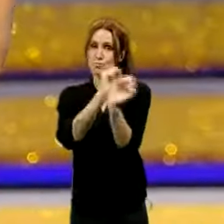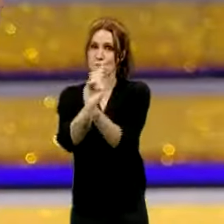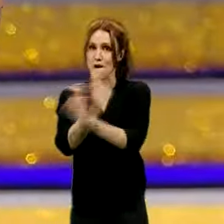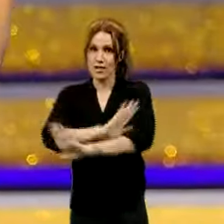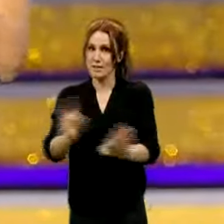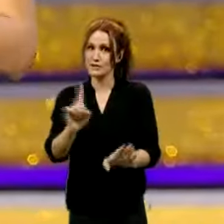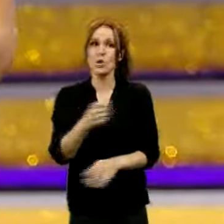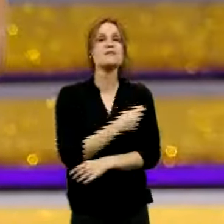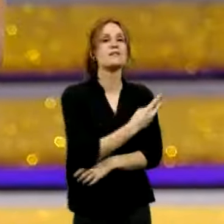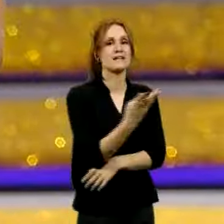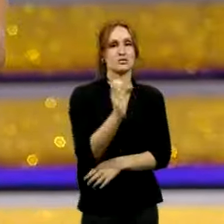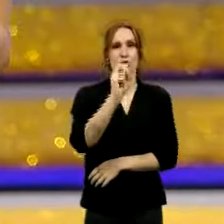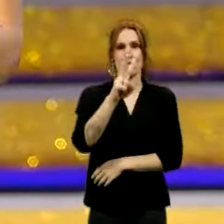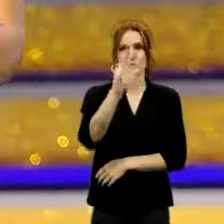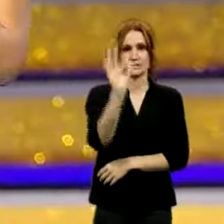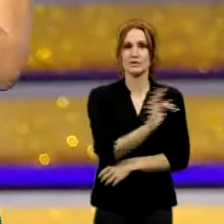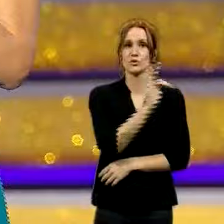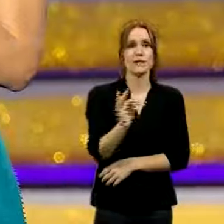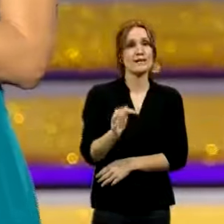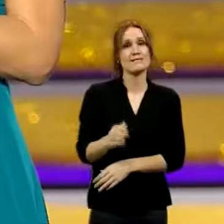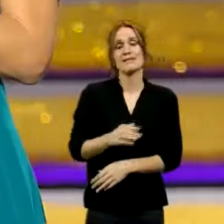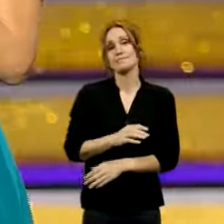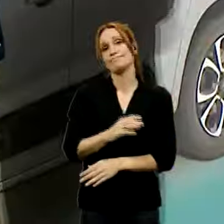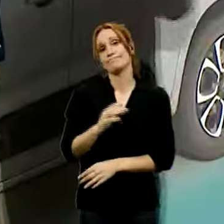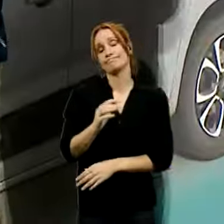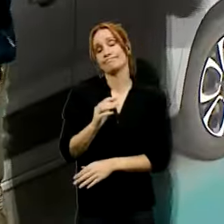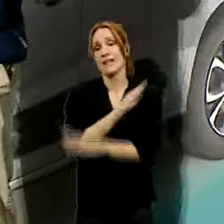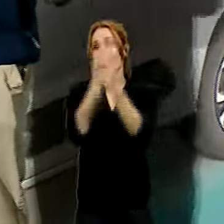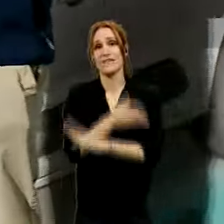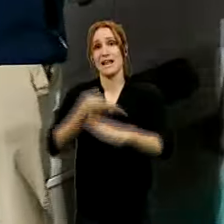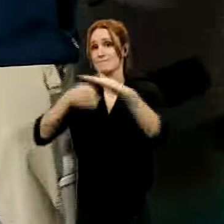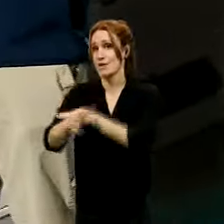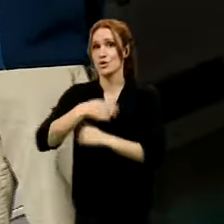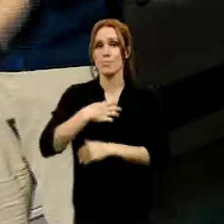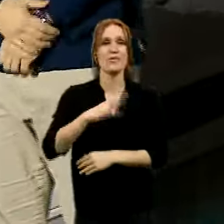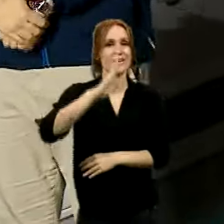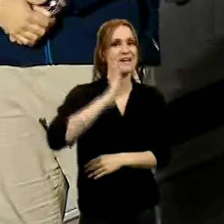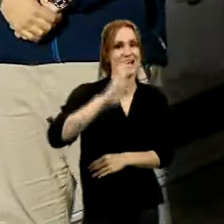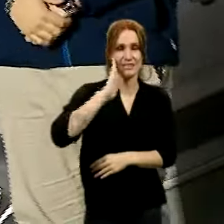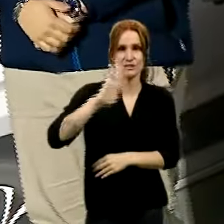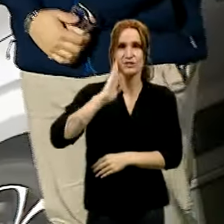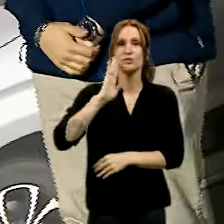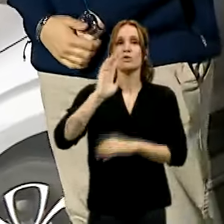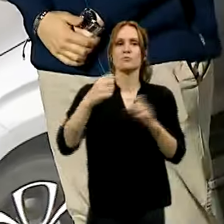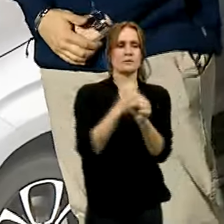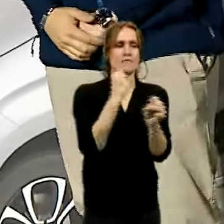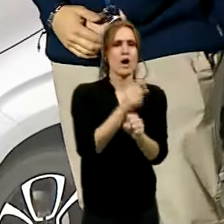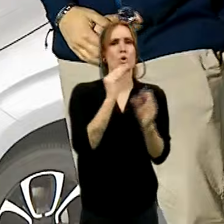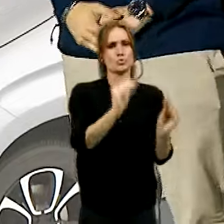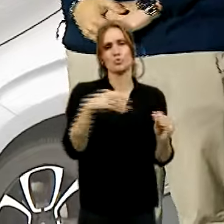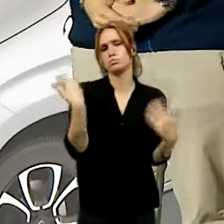a las 12 murgas que no han podido clasificar, todo nuestro cariño. Gran, gran, gran trabajo, de